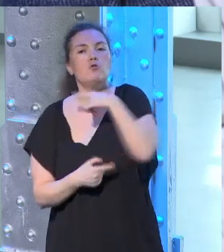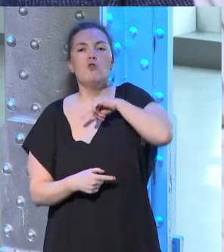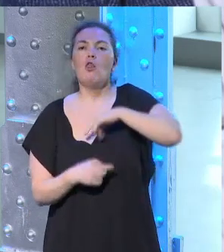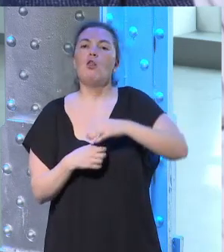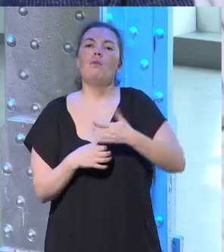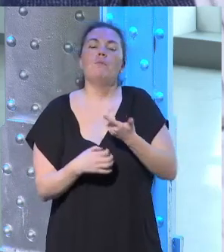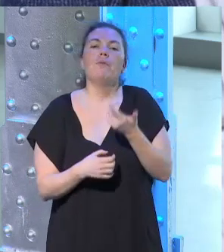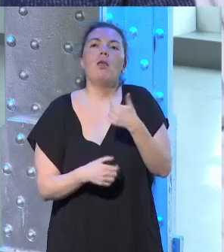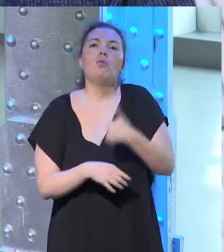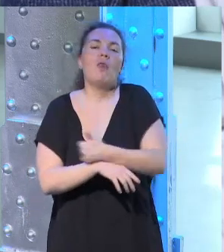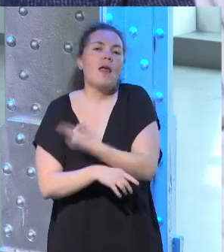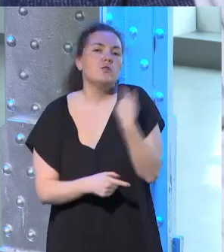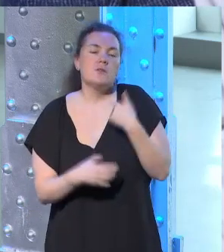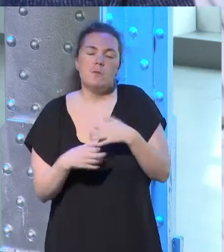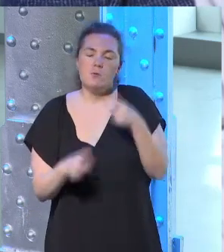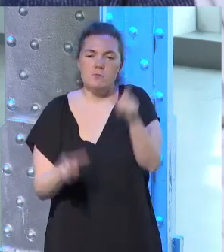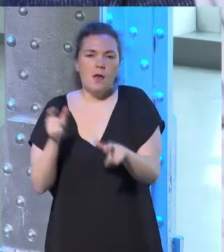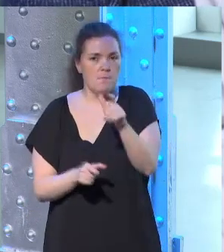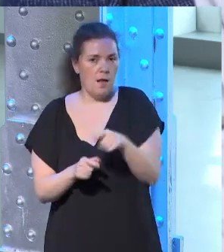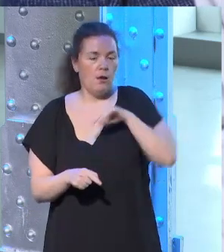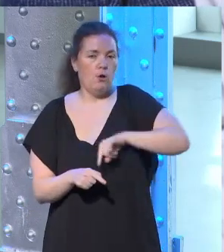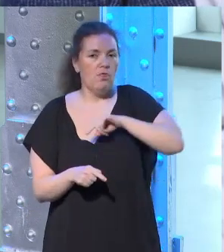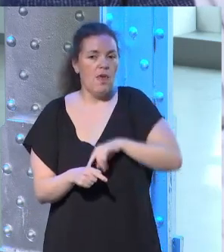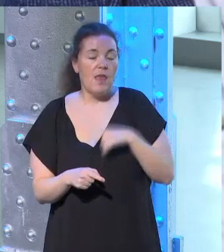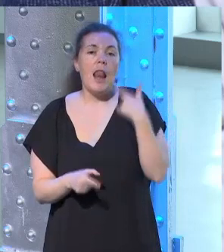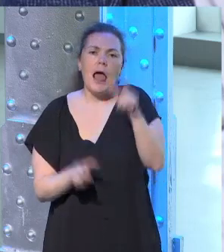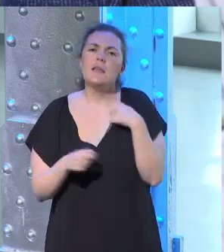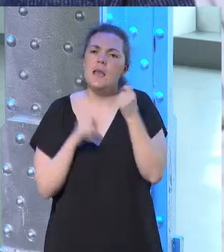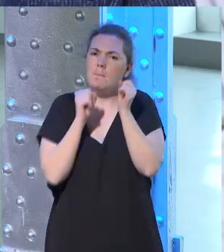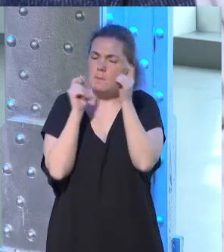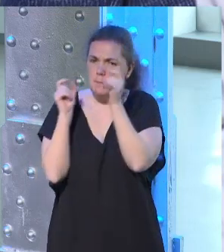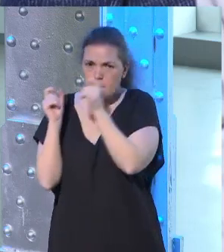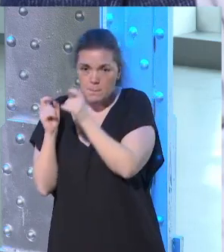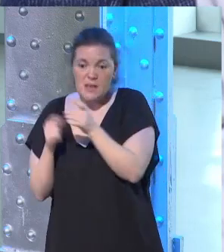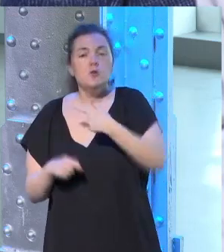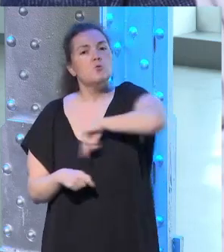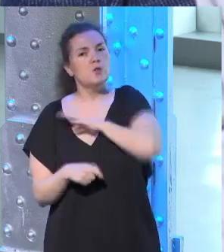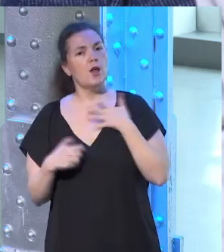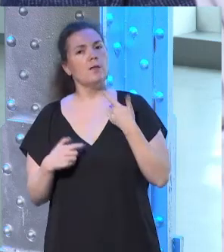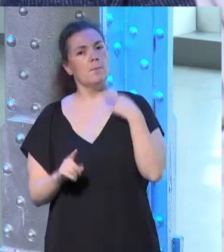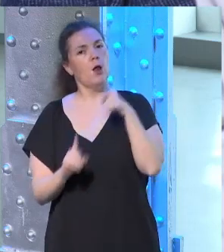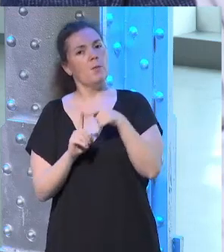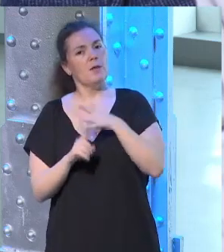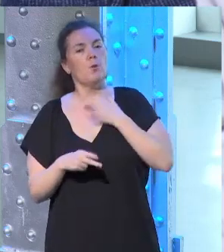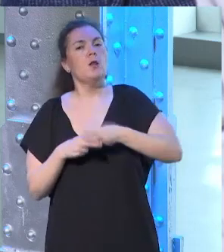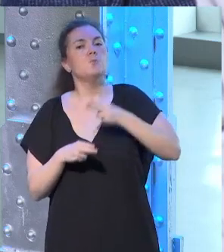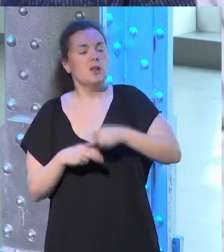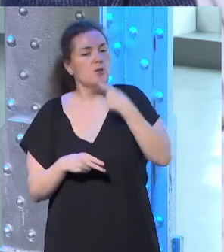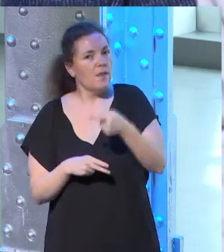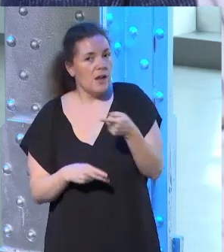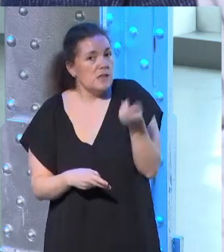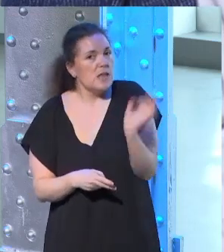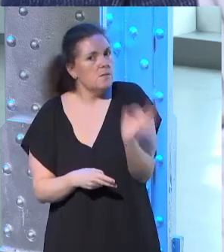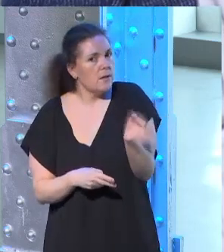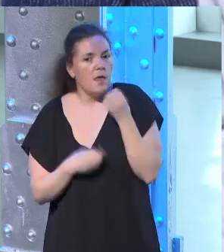de esto. Yo creo que la gente cada vez lo está haciendo más, y es un poco también, yo creo que es nuestra función también de los políticos decir estas verdades que